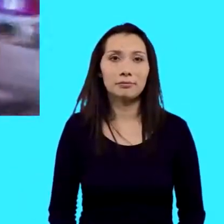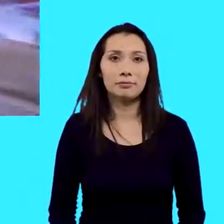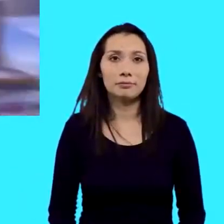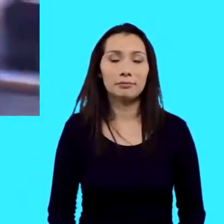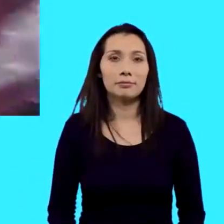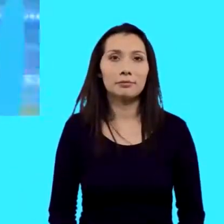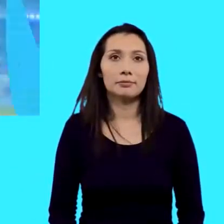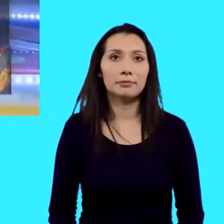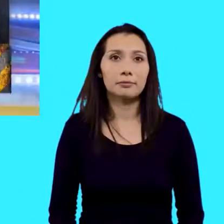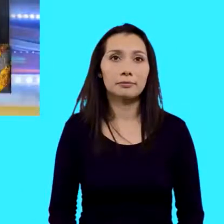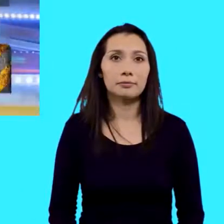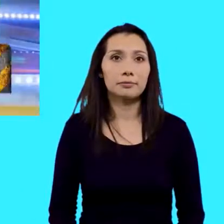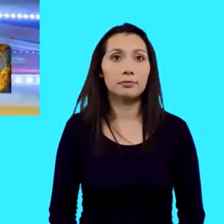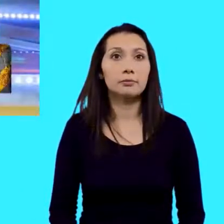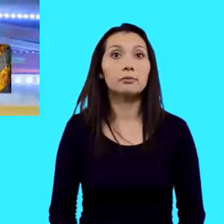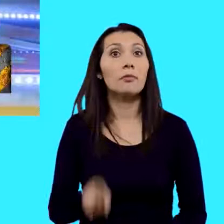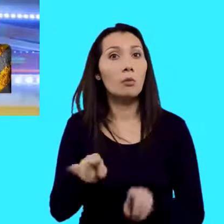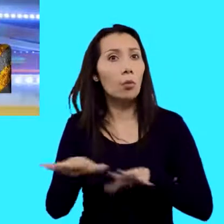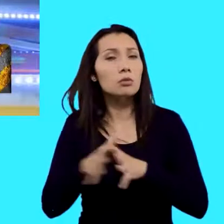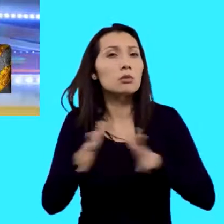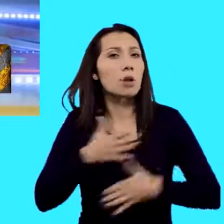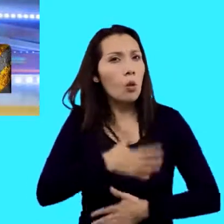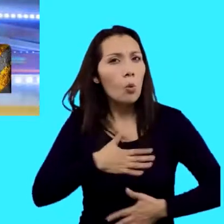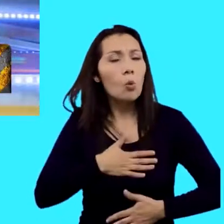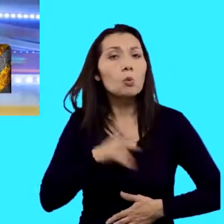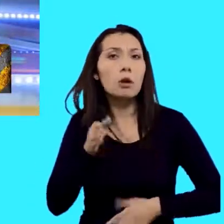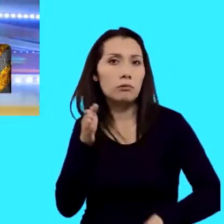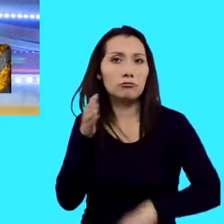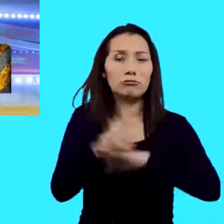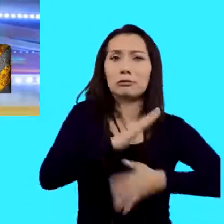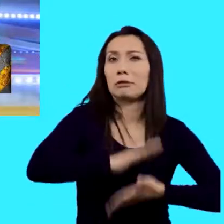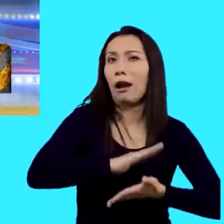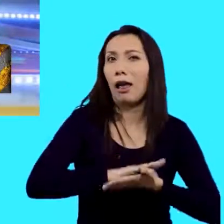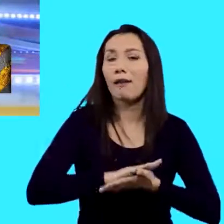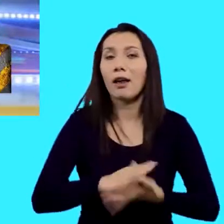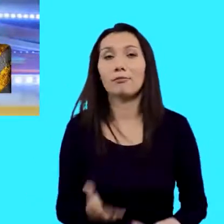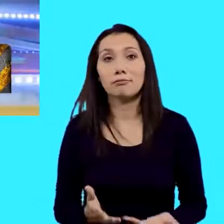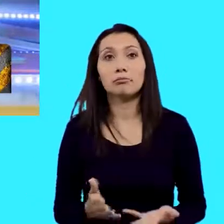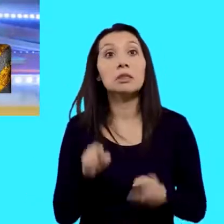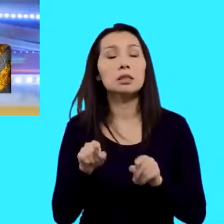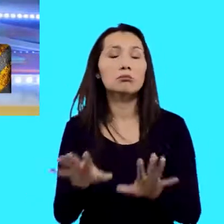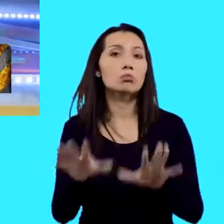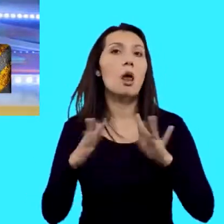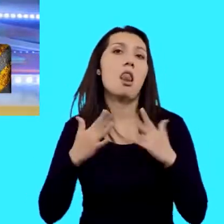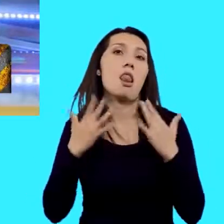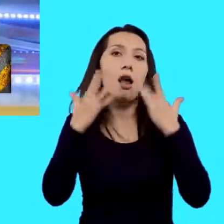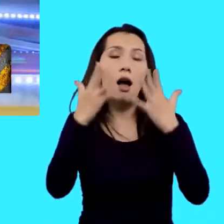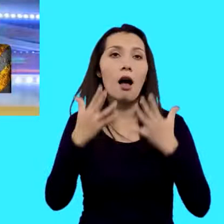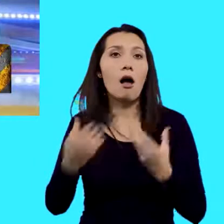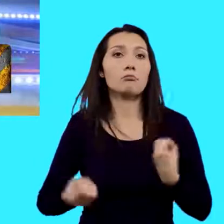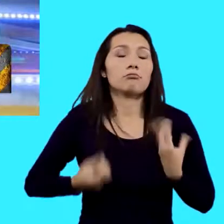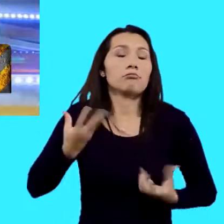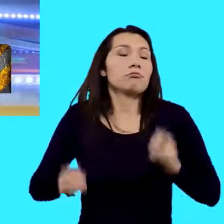Se abre una ventana de chat. Una de las cosas que más me gustan de los humanos es ir a celebrar. Esa maravillosa alegría que